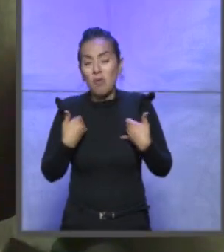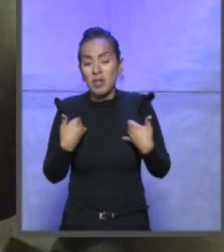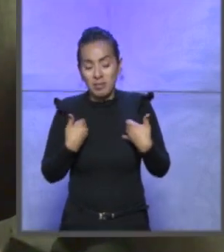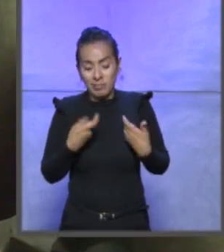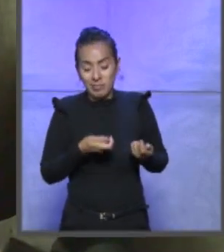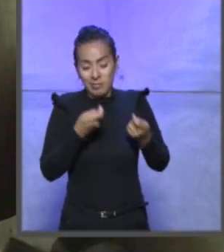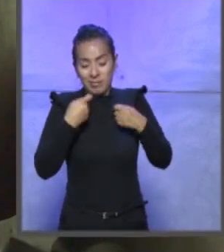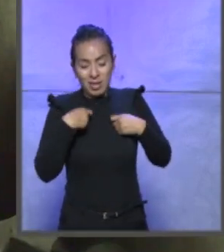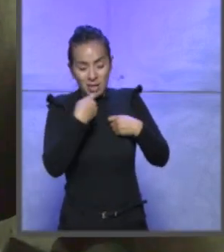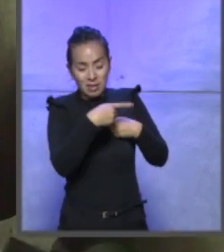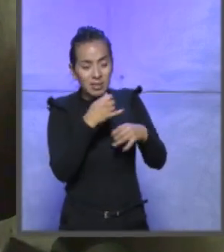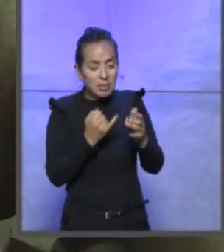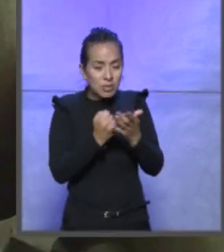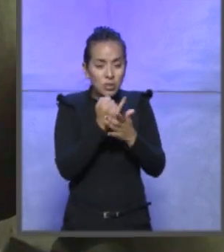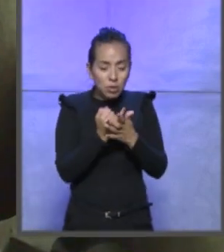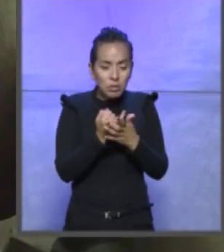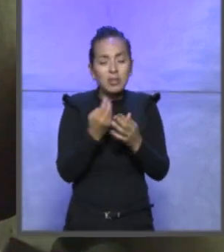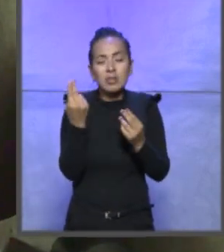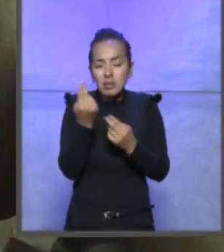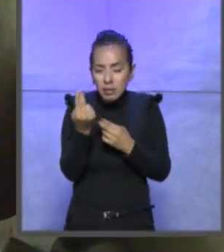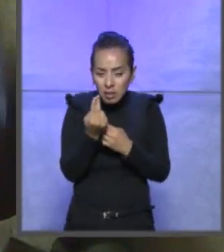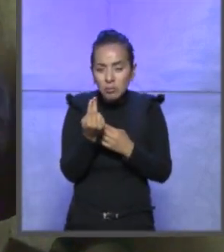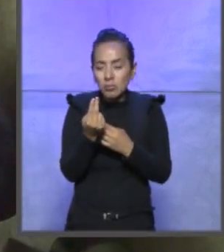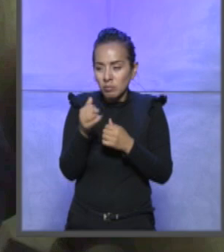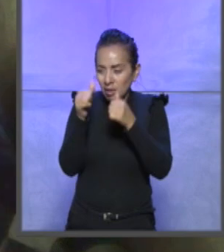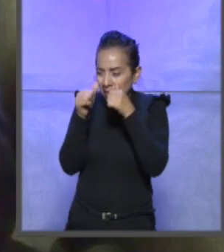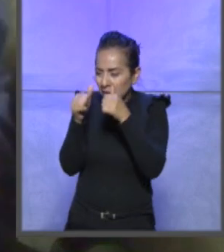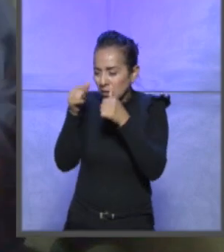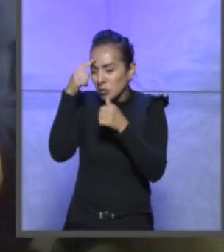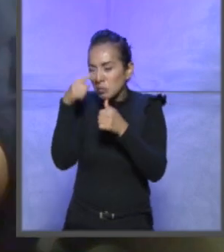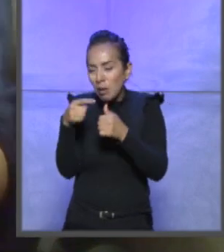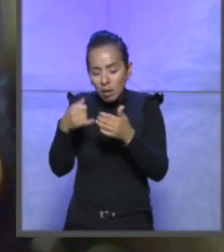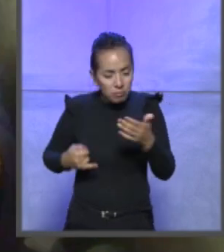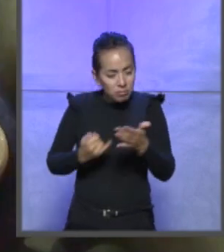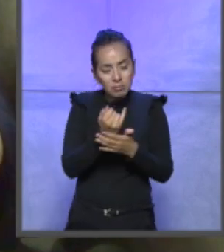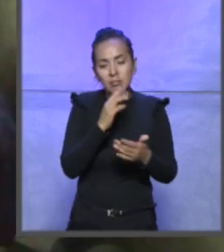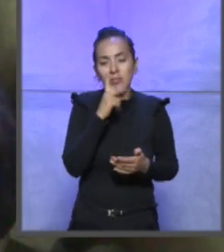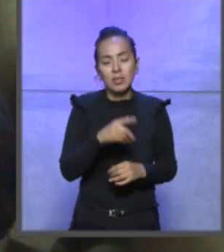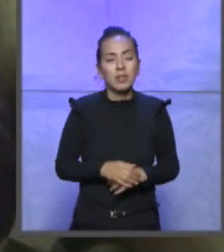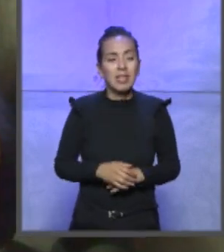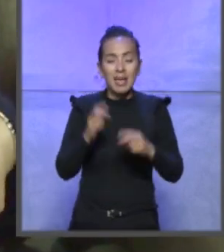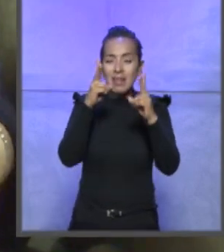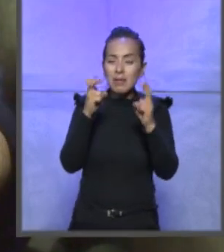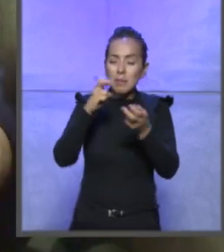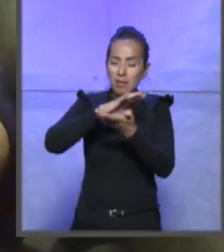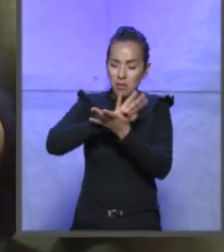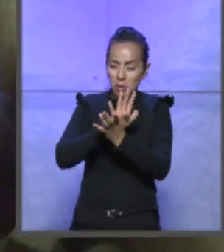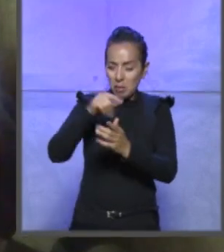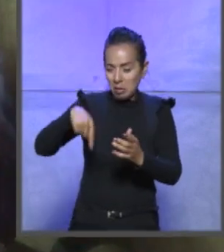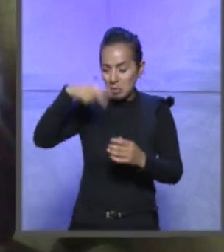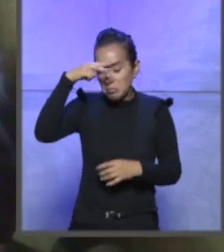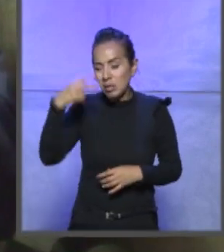y necesitamos escucharles para tomar mejores decisiones. El tema de la discriminación en